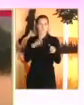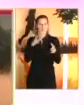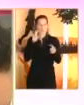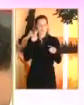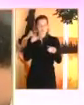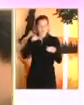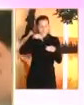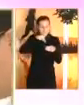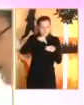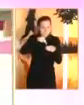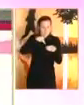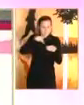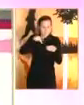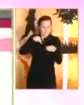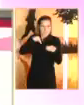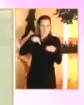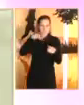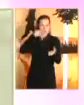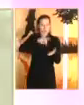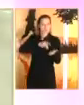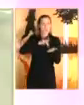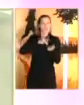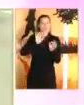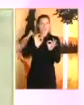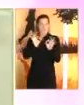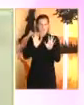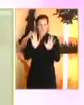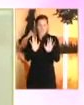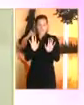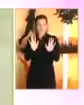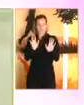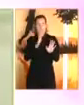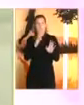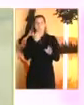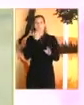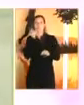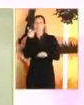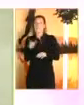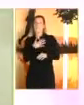cuida que es muy frágil. No lo voy a tocar. Esto, si lo queremos conservar... Esa es la hebra.